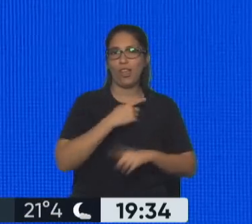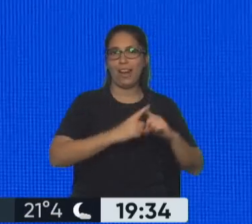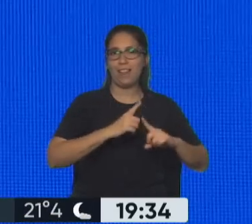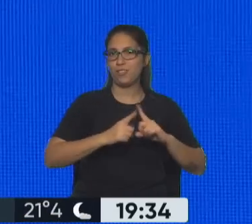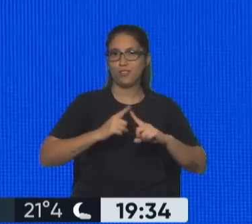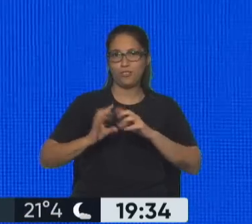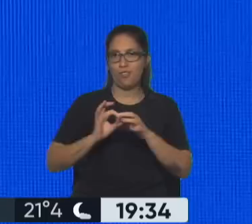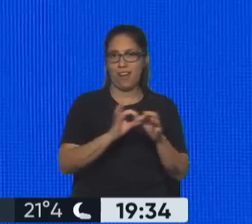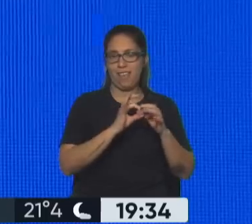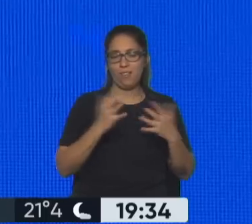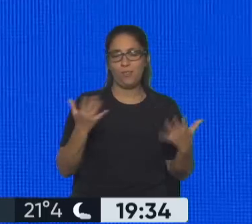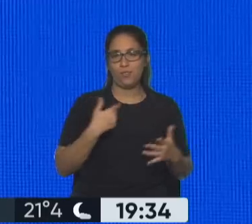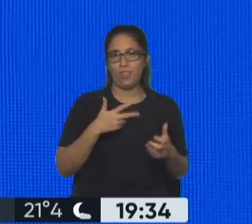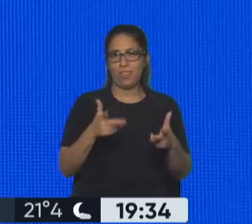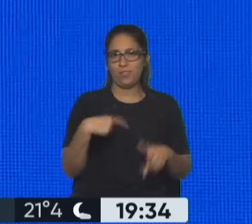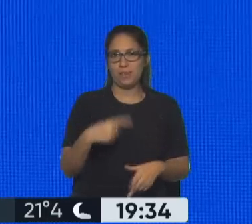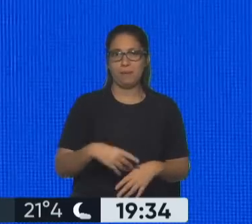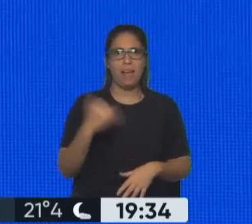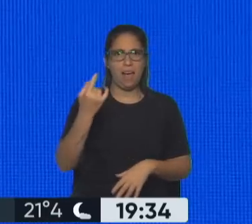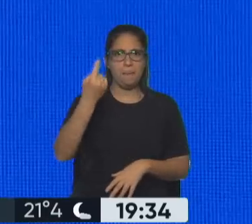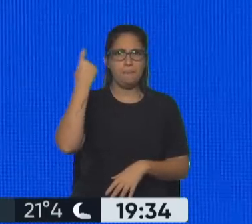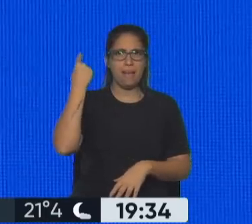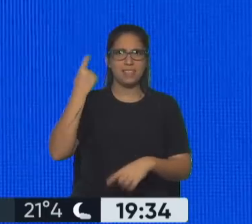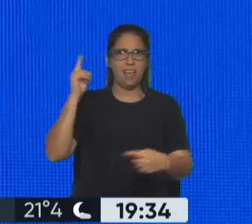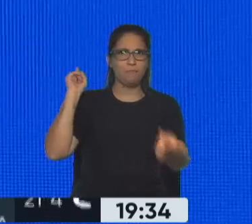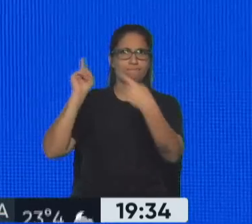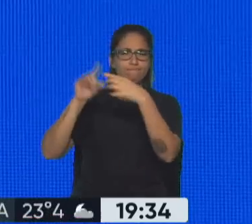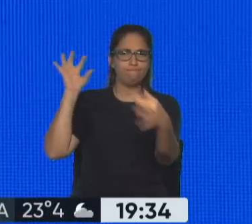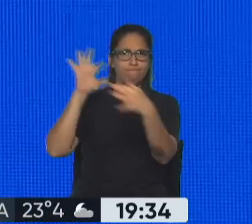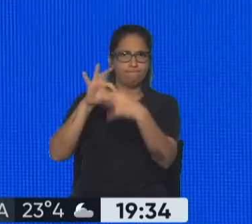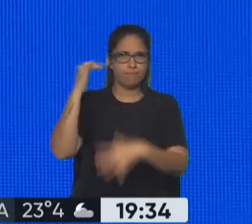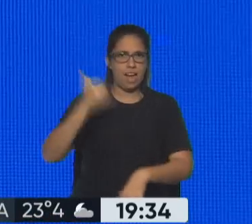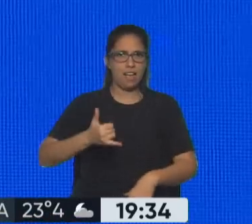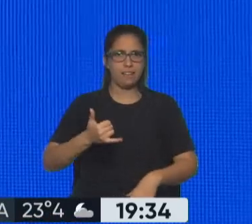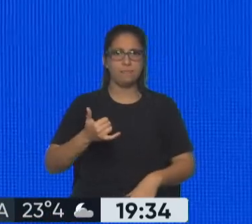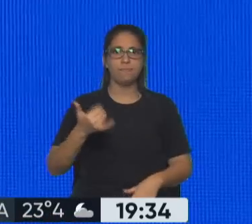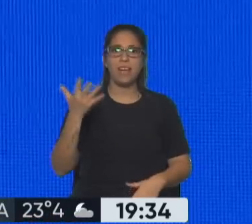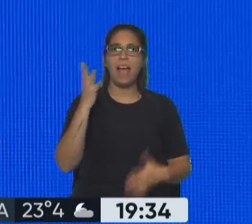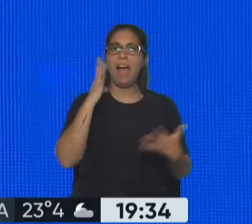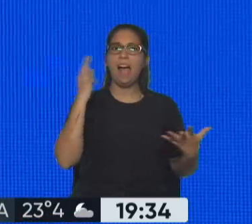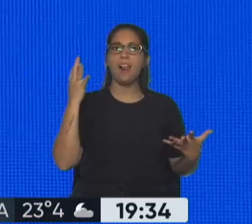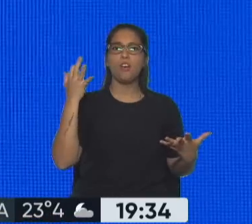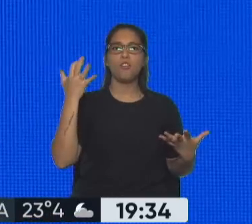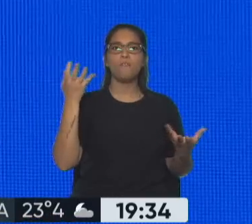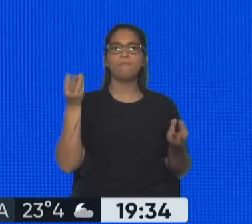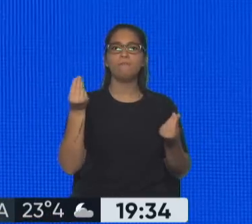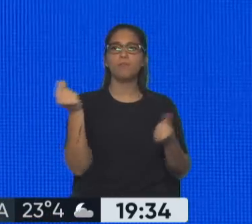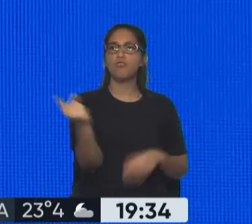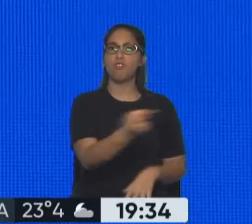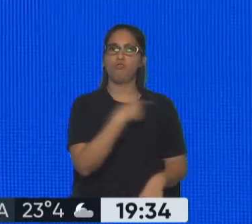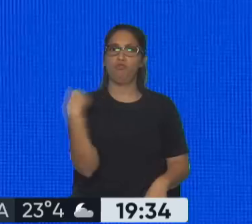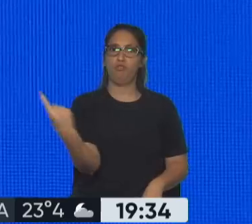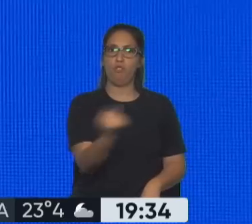un punto de contacto con ese pasado. Y es una presencia que nosotros, y cuando hablo de nosotros